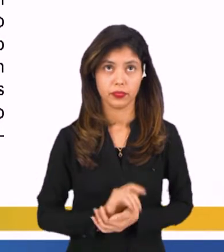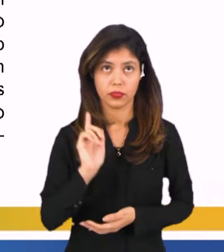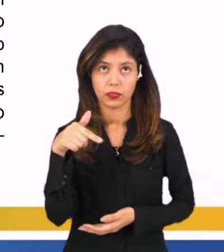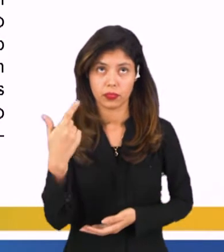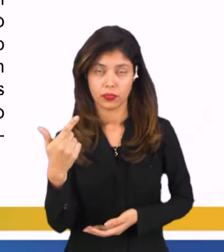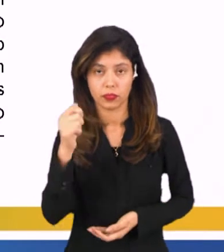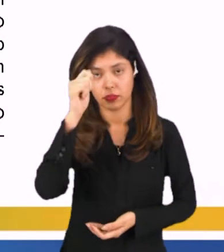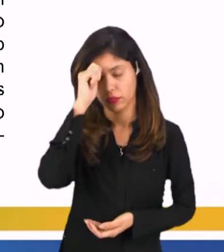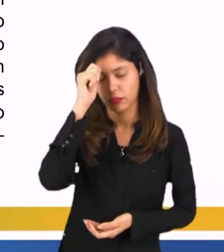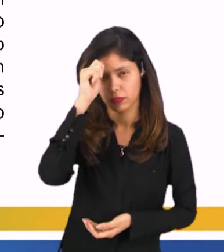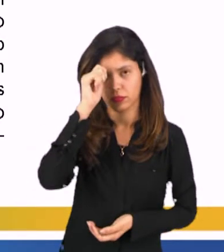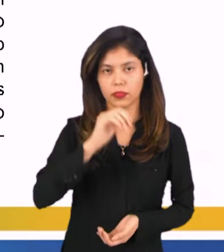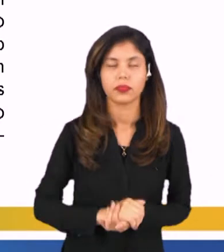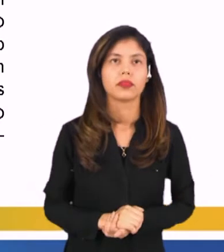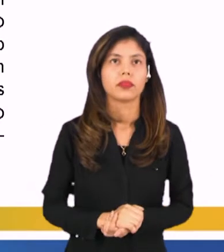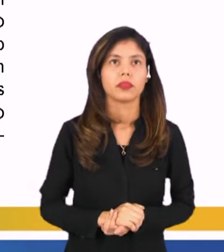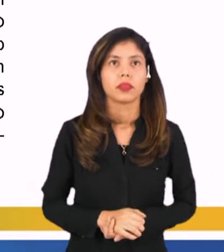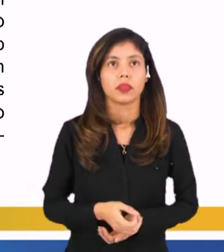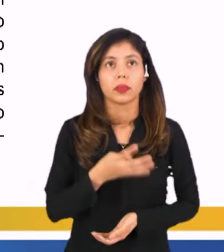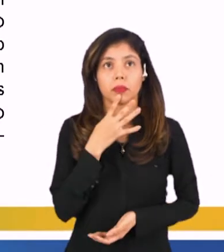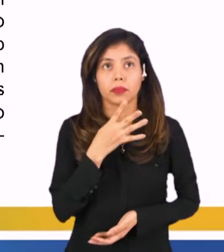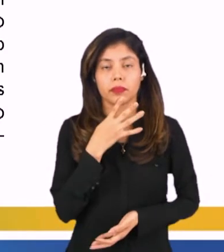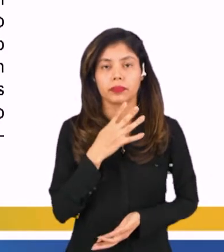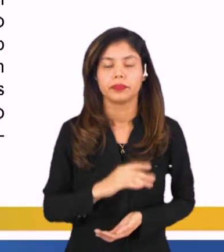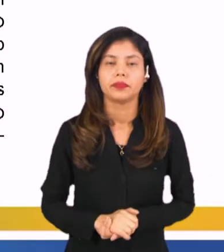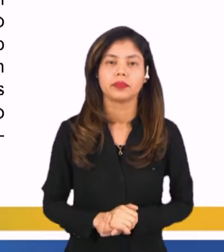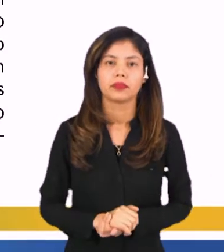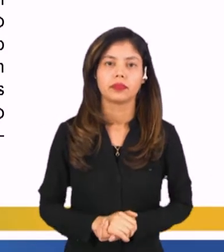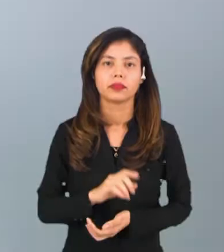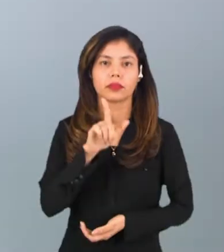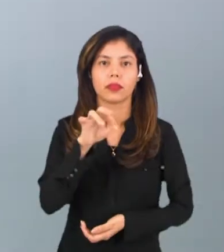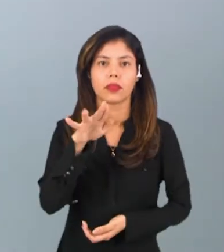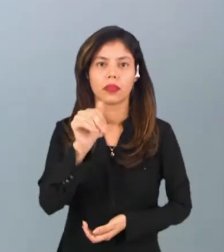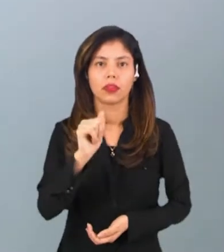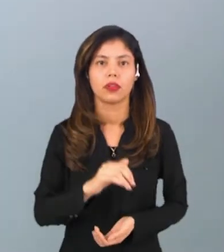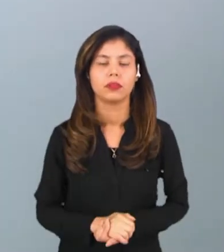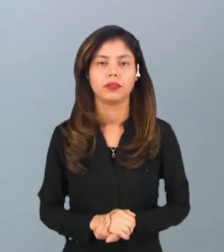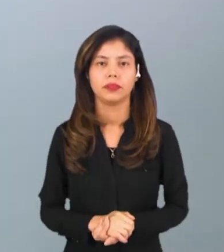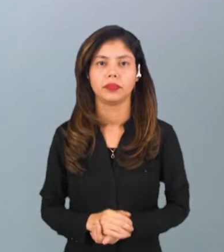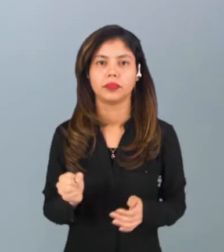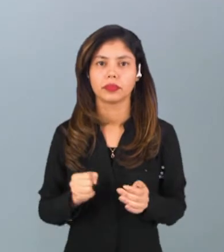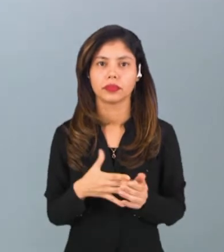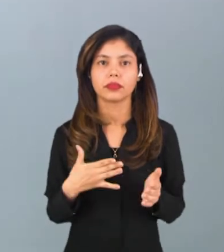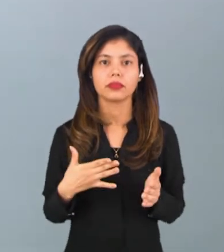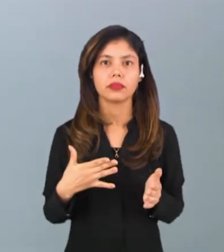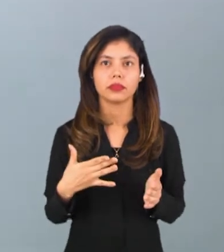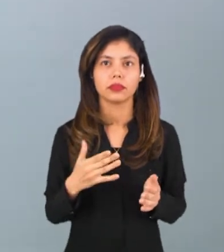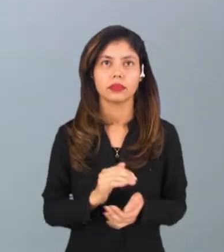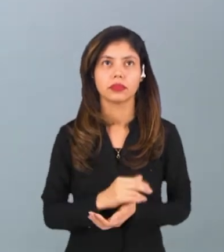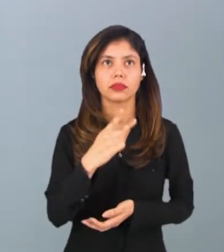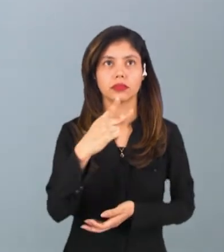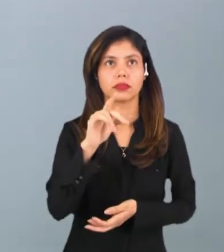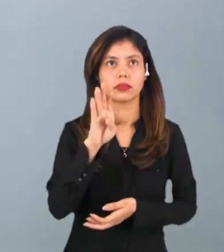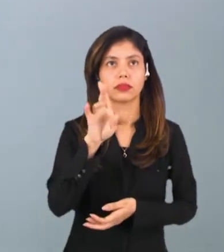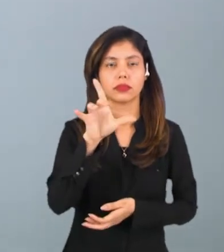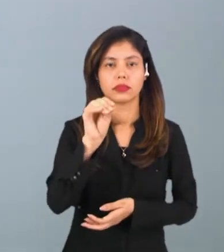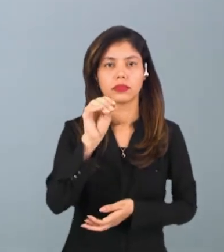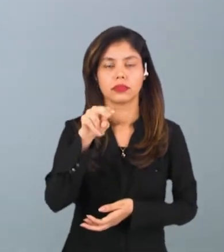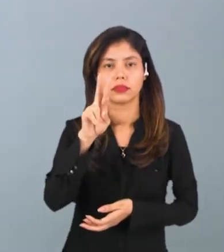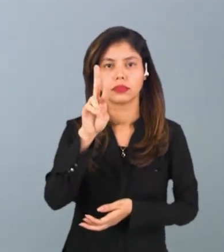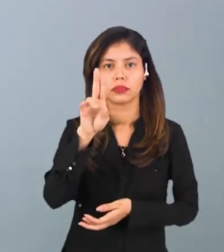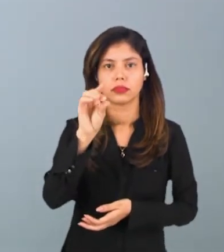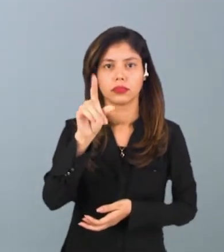Outro autor muy conocido en Latinoamérica y mundialmente es Pablo Neruda.